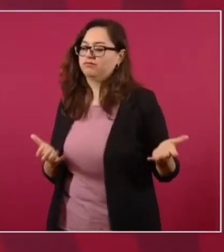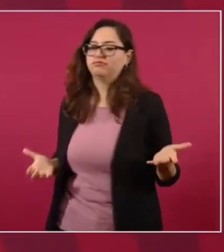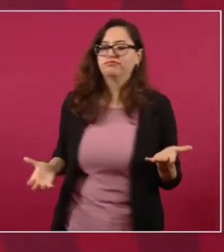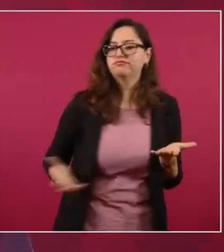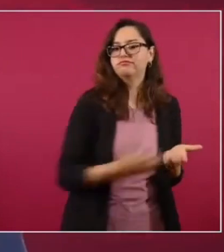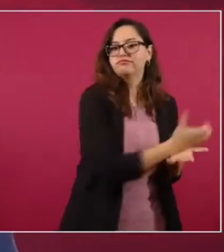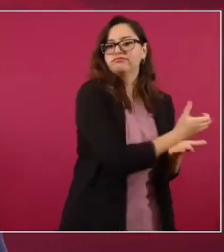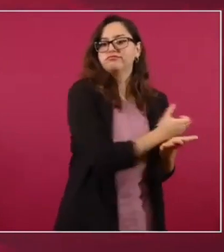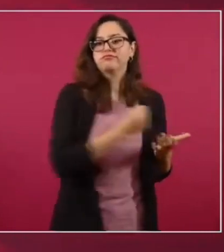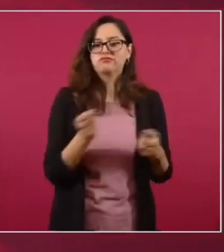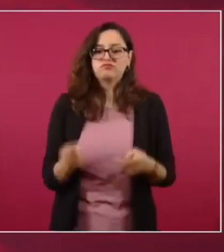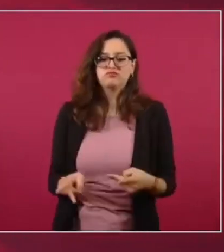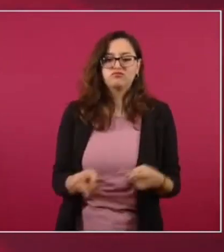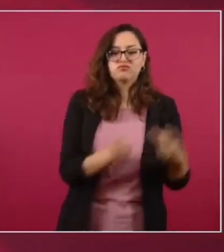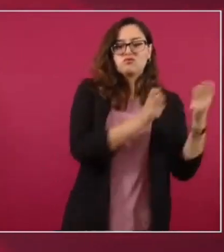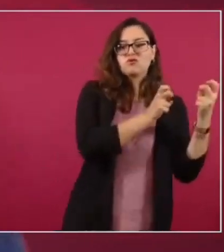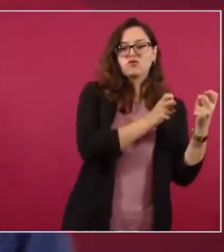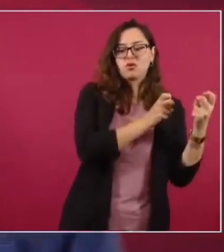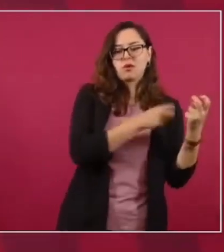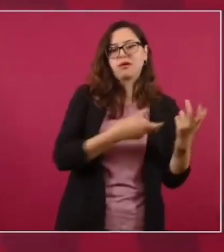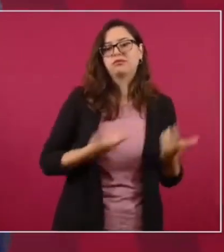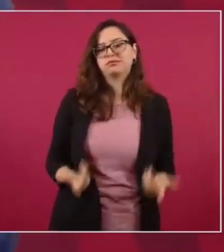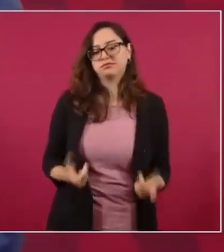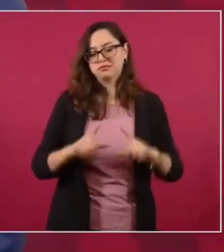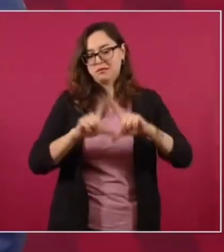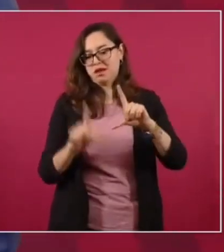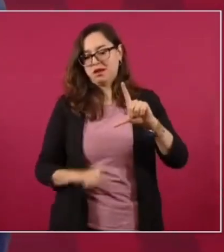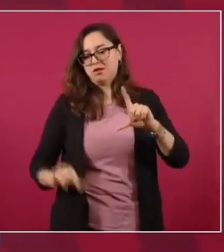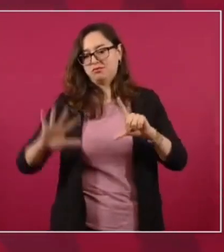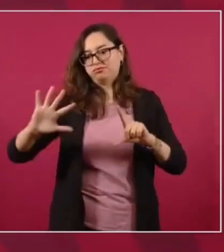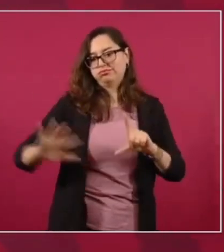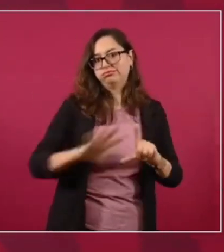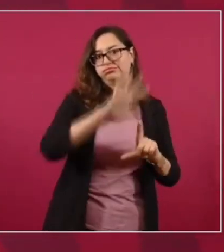Se apoderaron de más de la mitad de nuestro territorio.